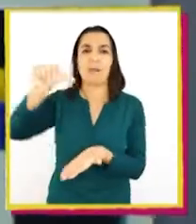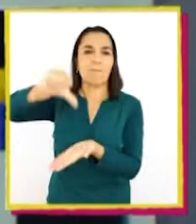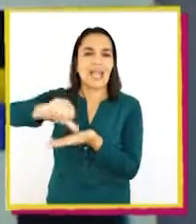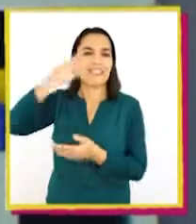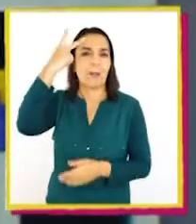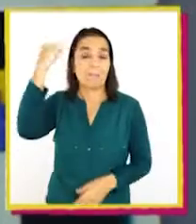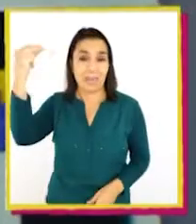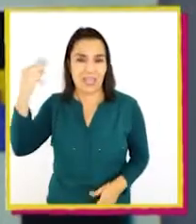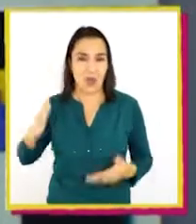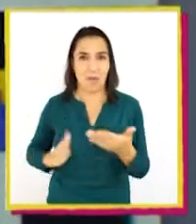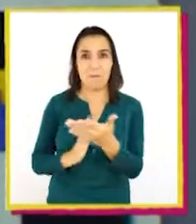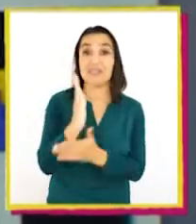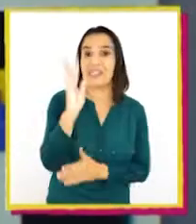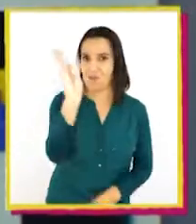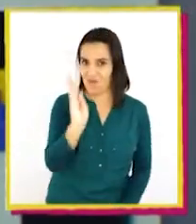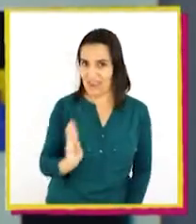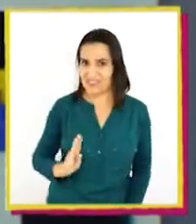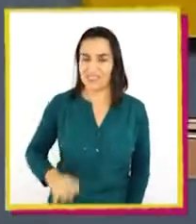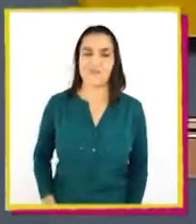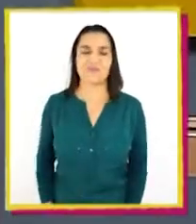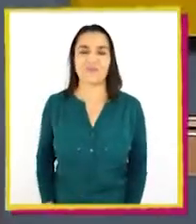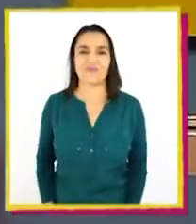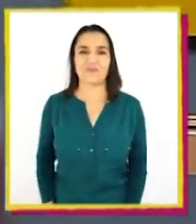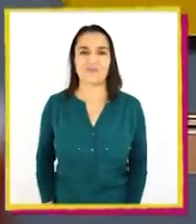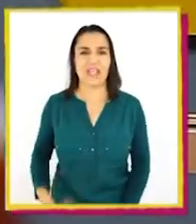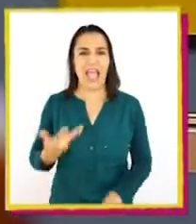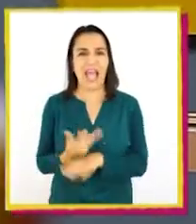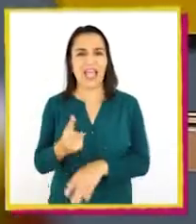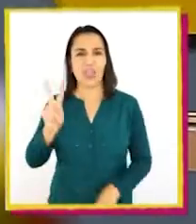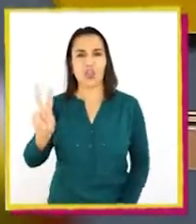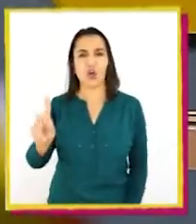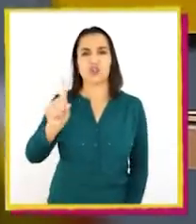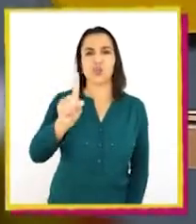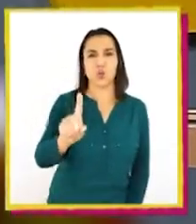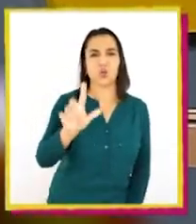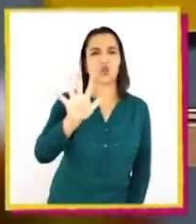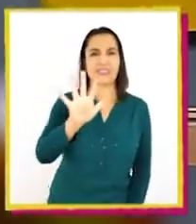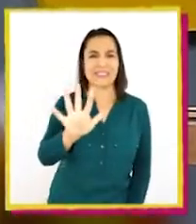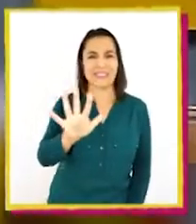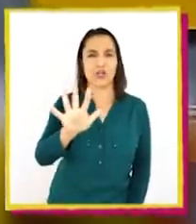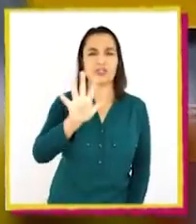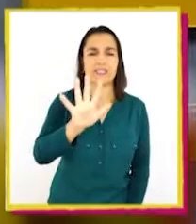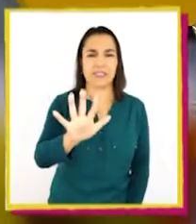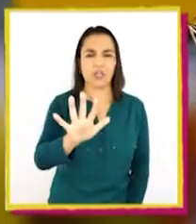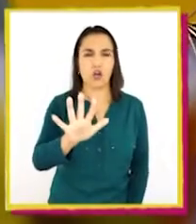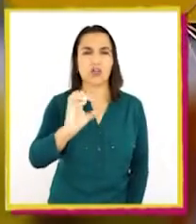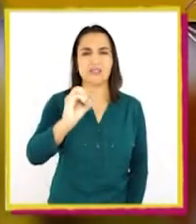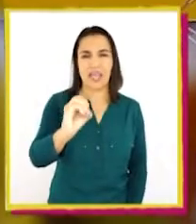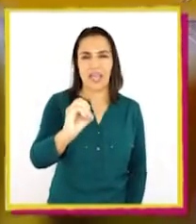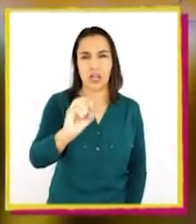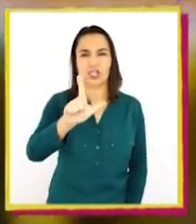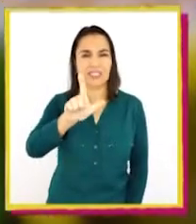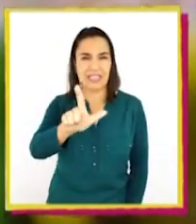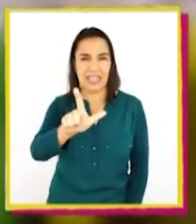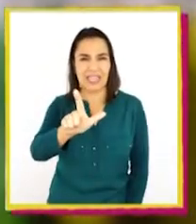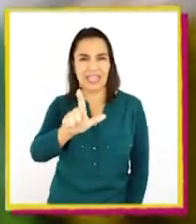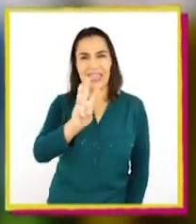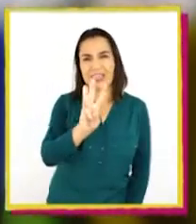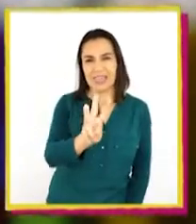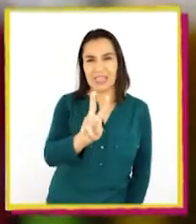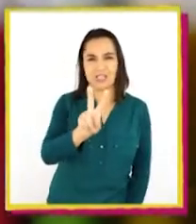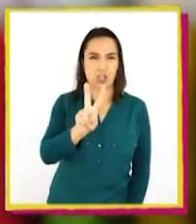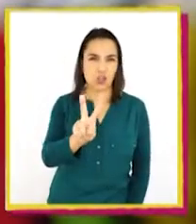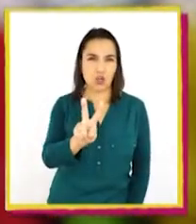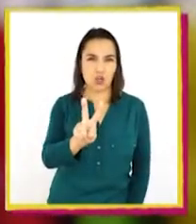México. Empezaremos con Brasil, que tiene 2, 1, 5, 5, 0, 7,